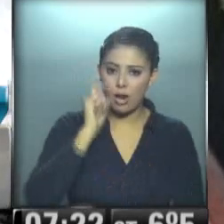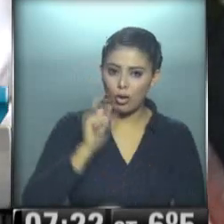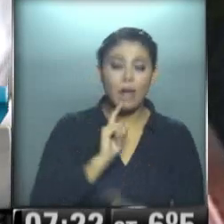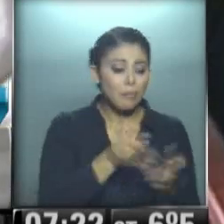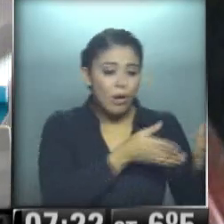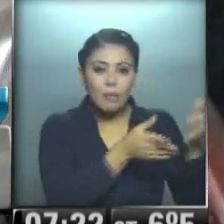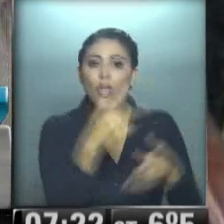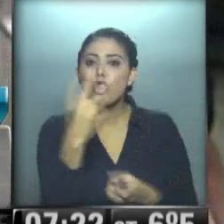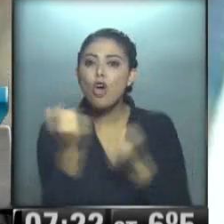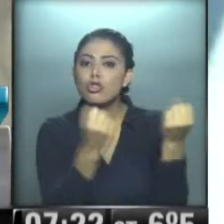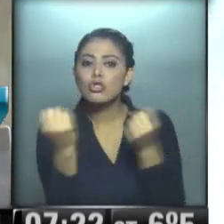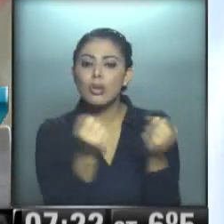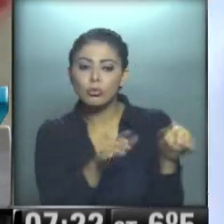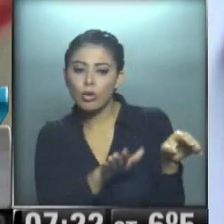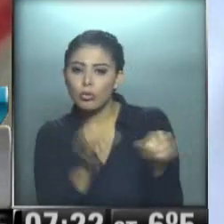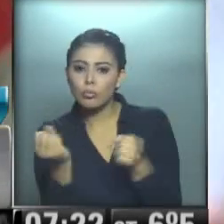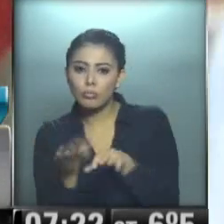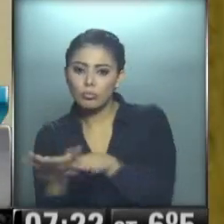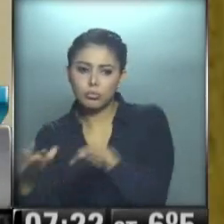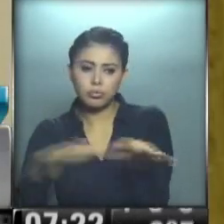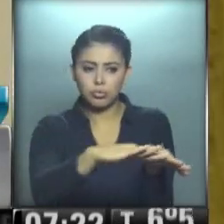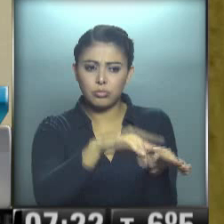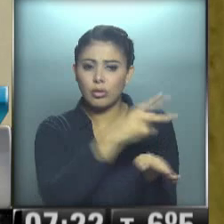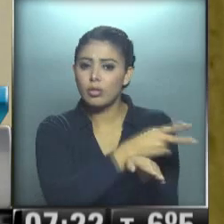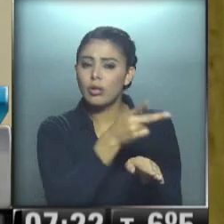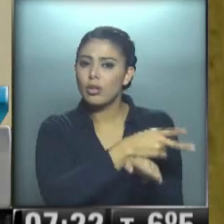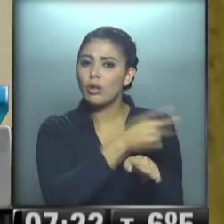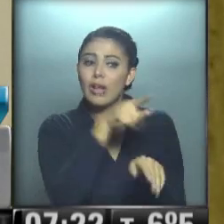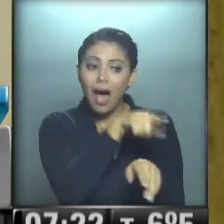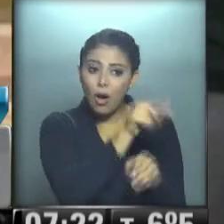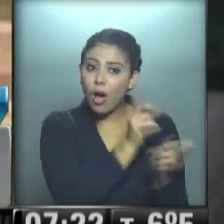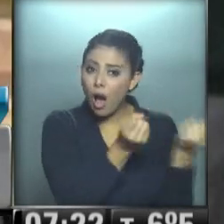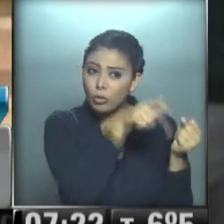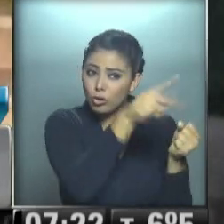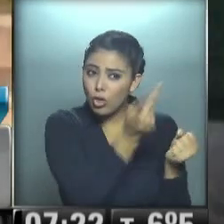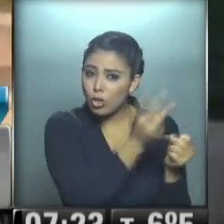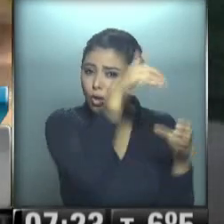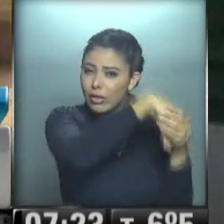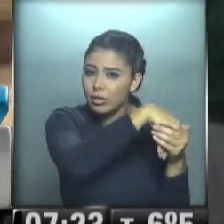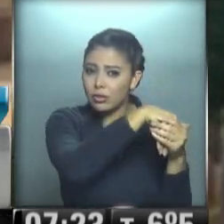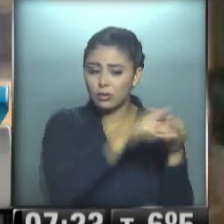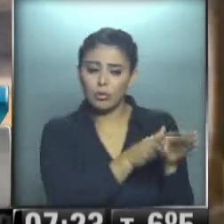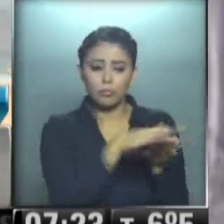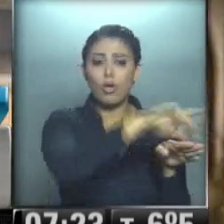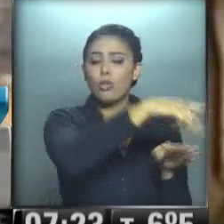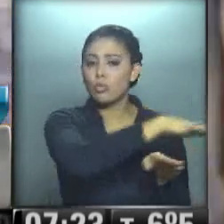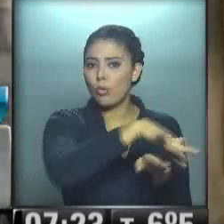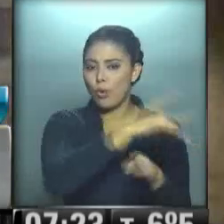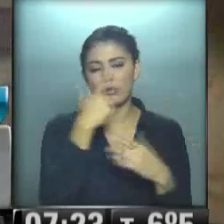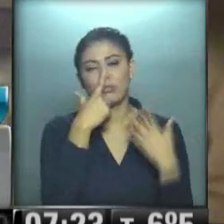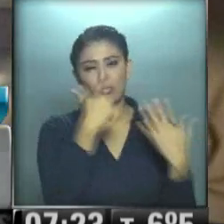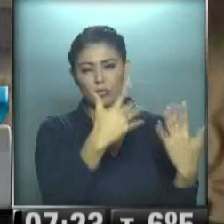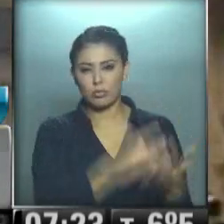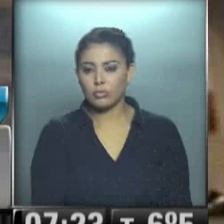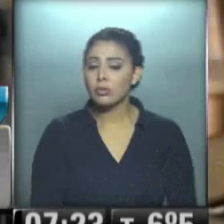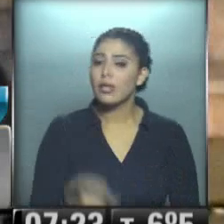trayecto, dos autos encerraron a Angelelli y Pinto e hicieron que su vehículo despistara en un paraje conocido como la Punta de los